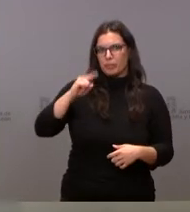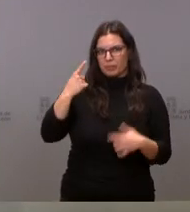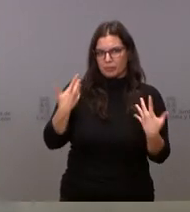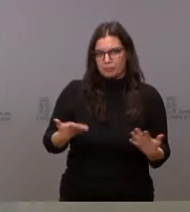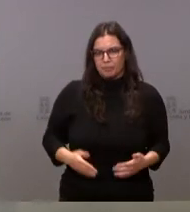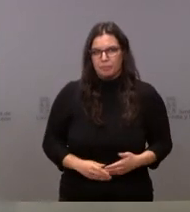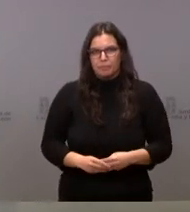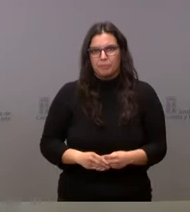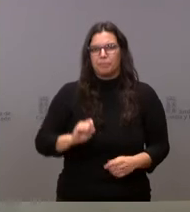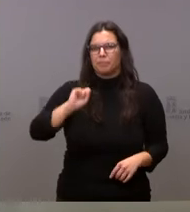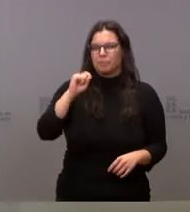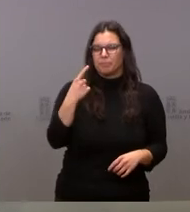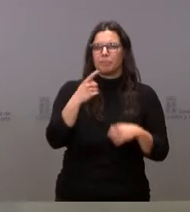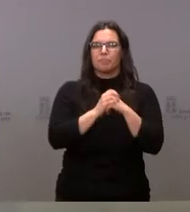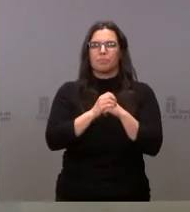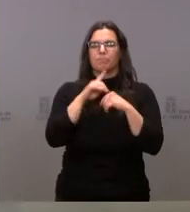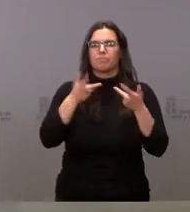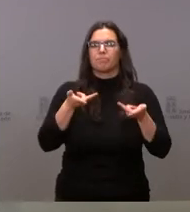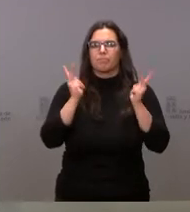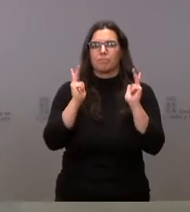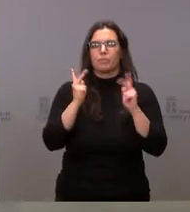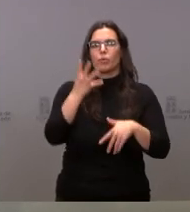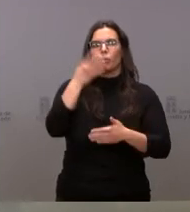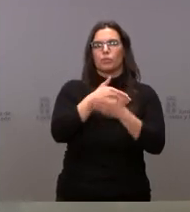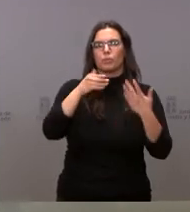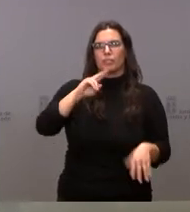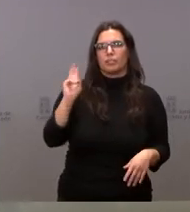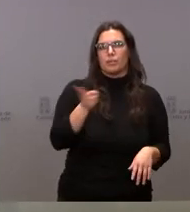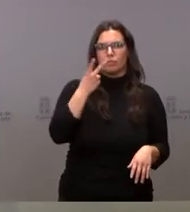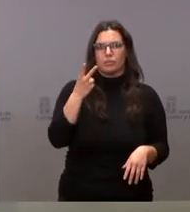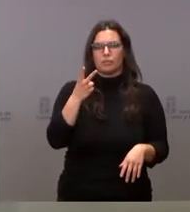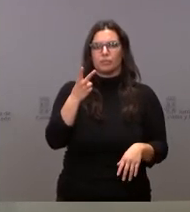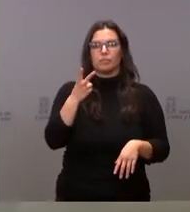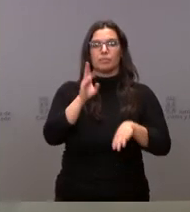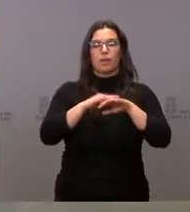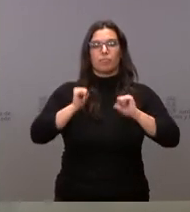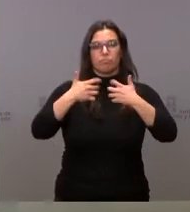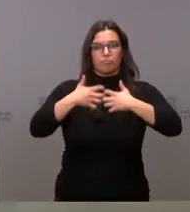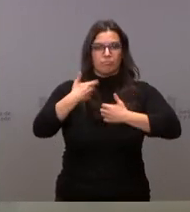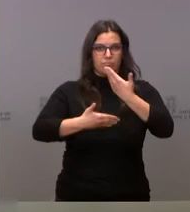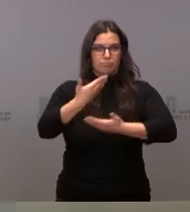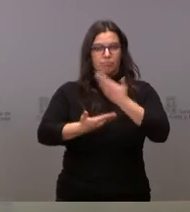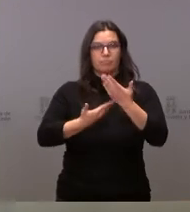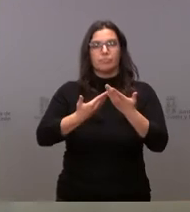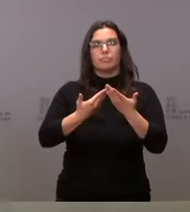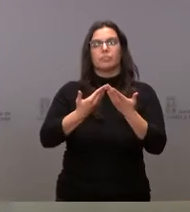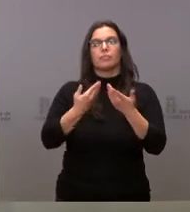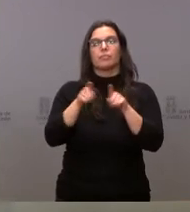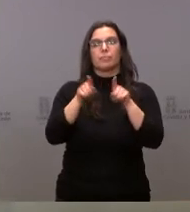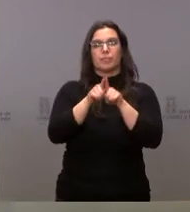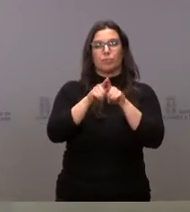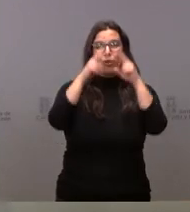el primero de ellos es que se ha autorizado cuatro millones de euros para la puesta en marcha de una subestación eléctrica